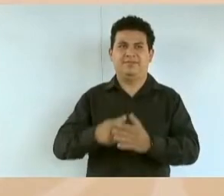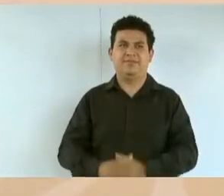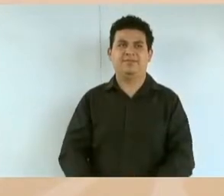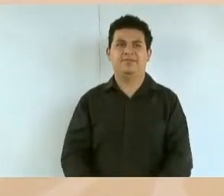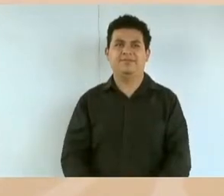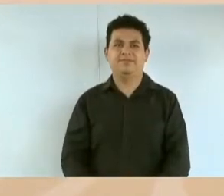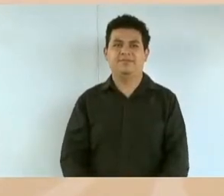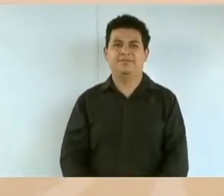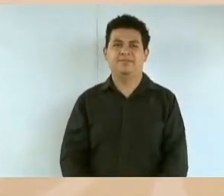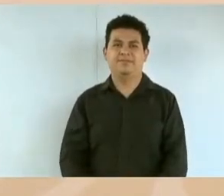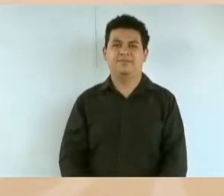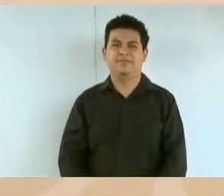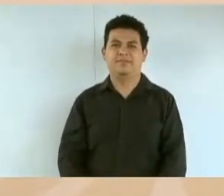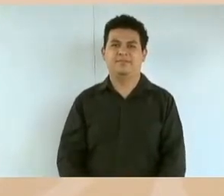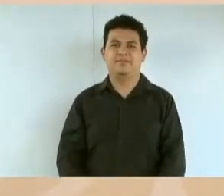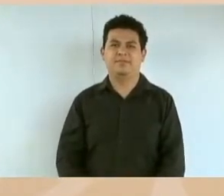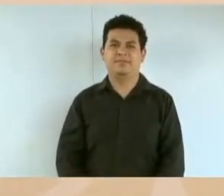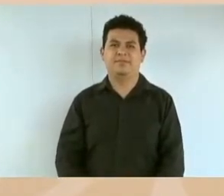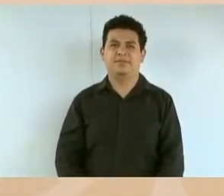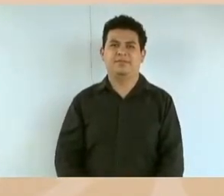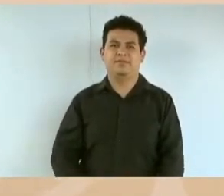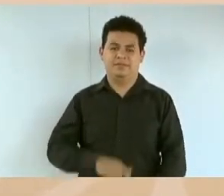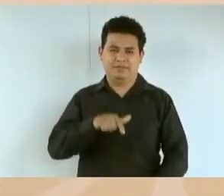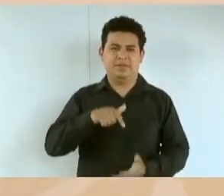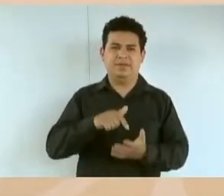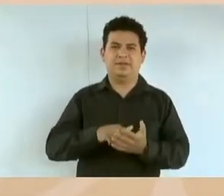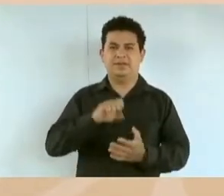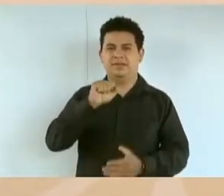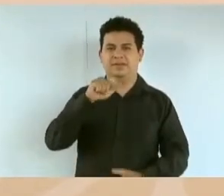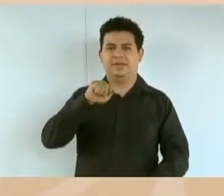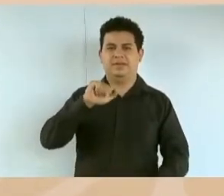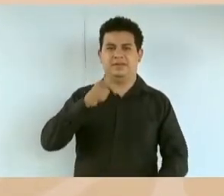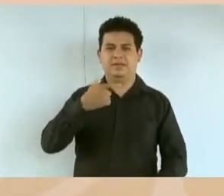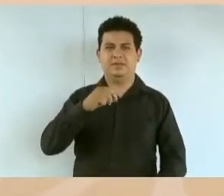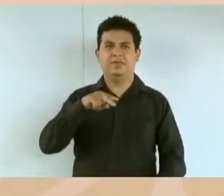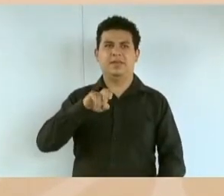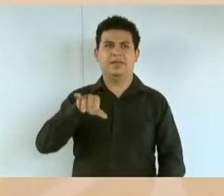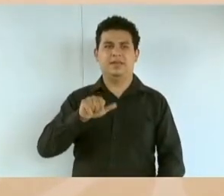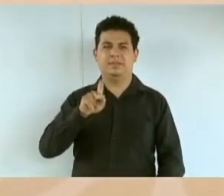caso para Santiago, Nejapilla, Oaxaca.